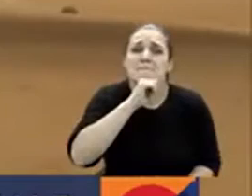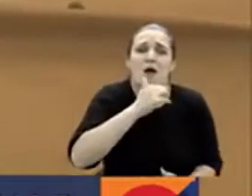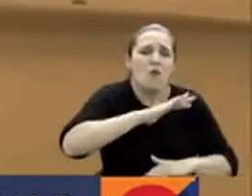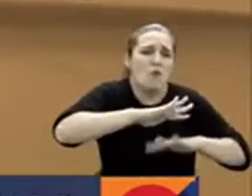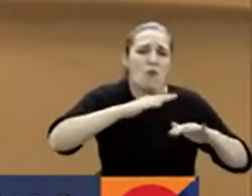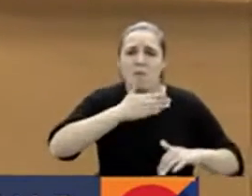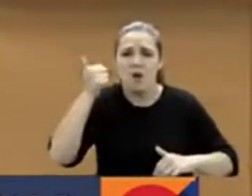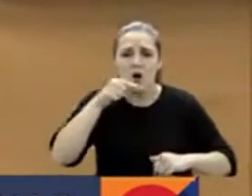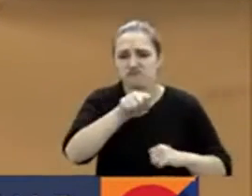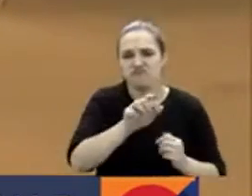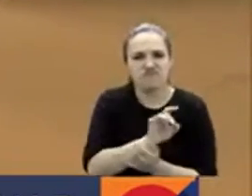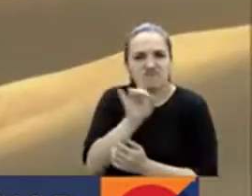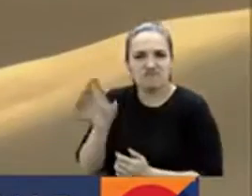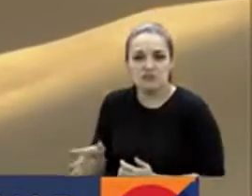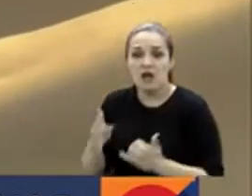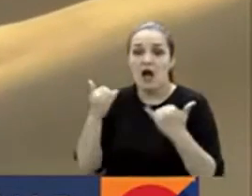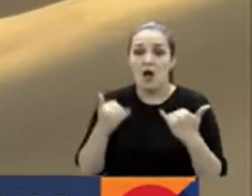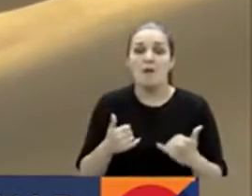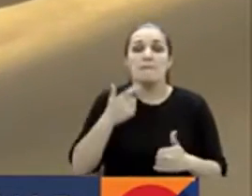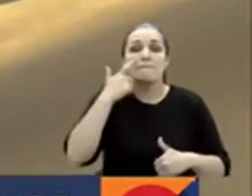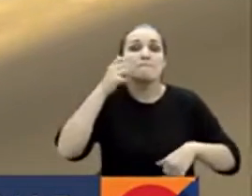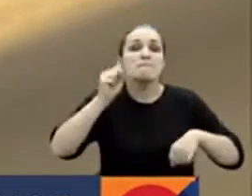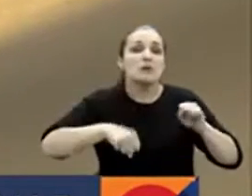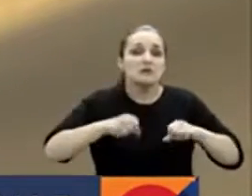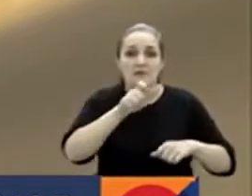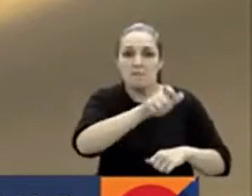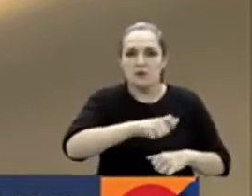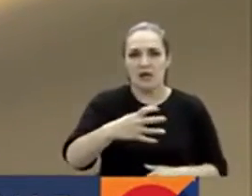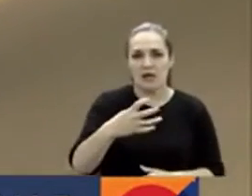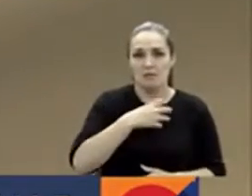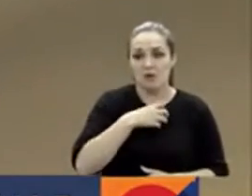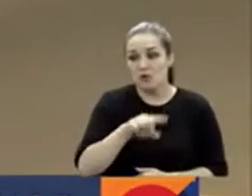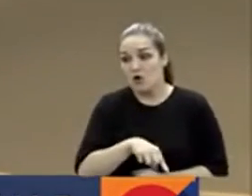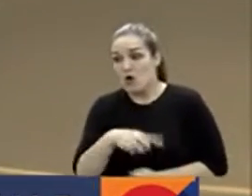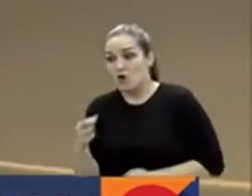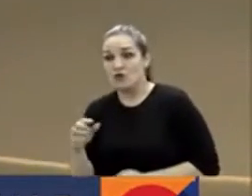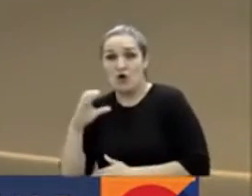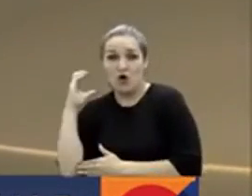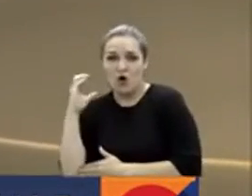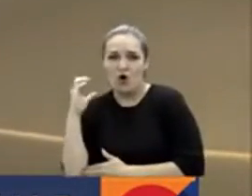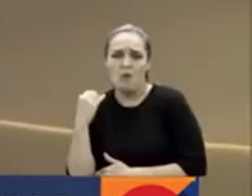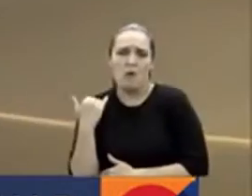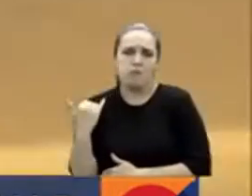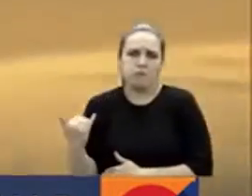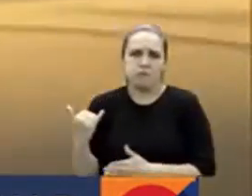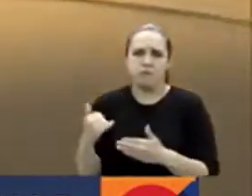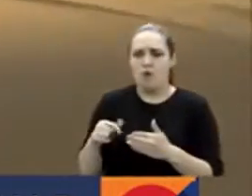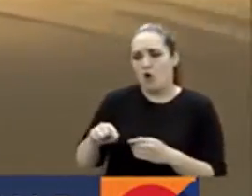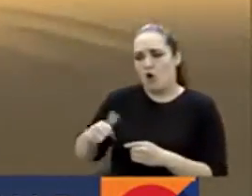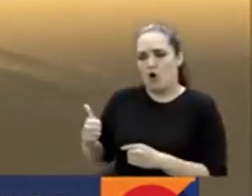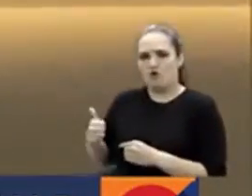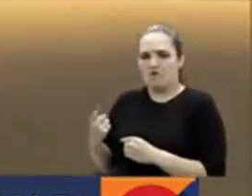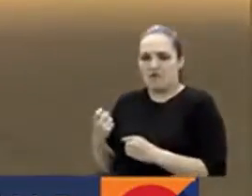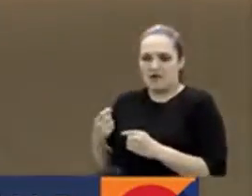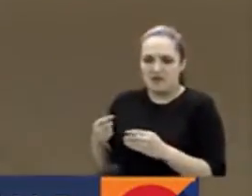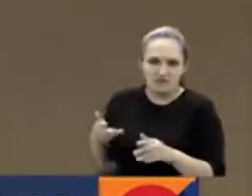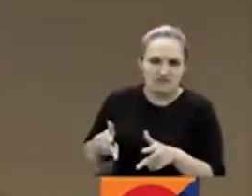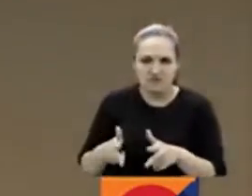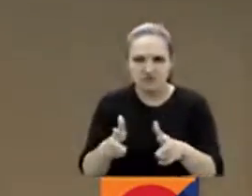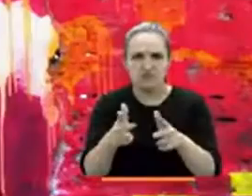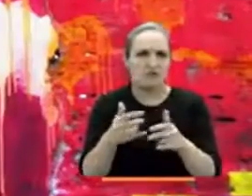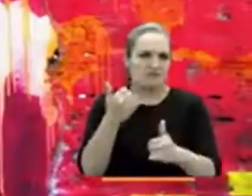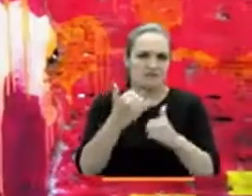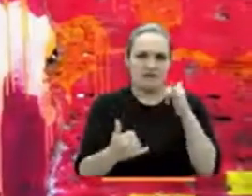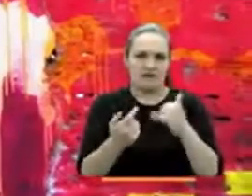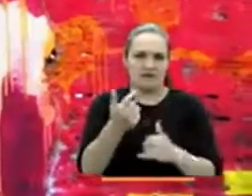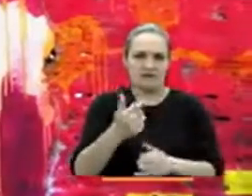Al-Attiyah se perfila como campeón de la prueba. Los colombianos Javier Vélez y Mateo Moreno en motos están a una etapa de terminar la dura competencia.